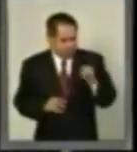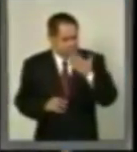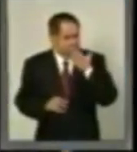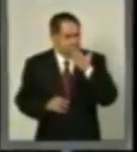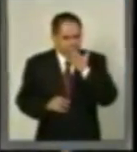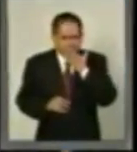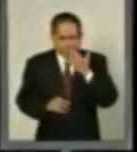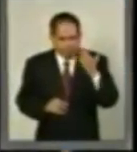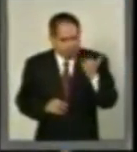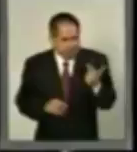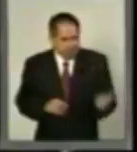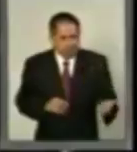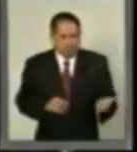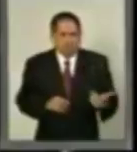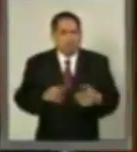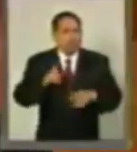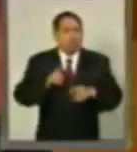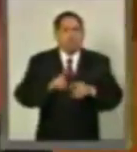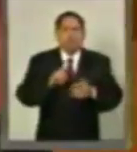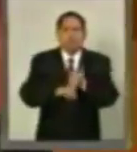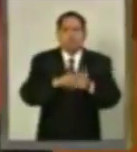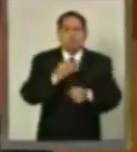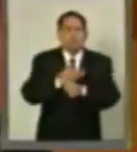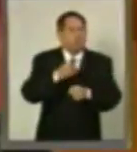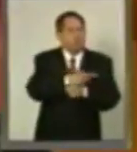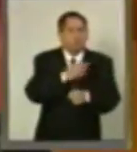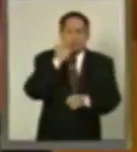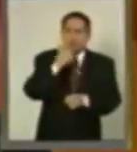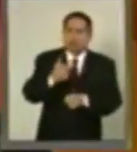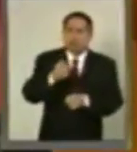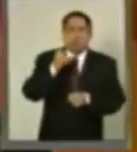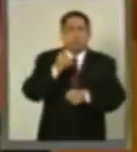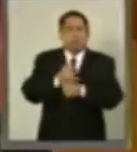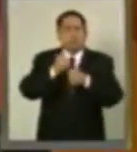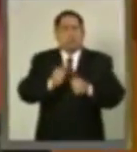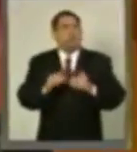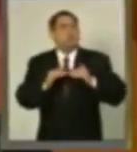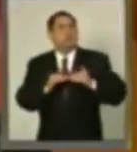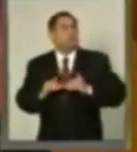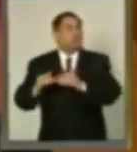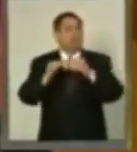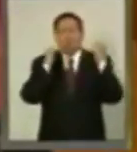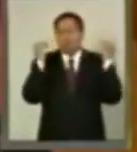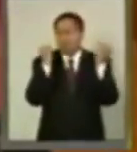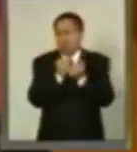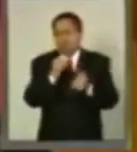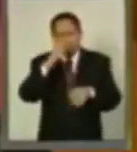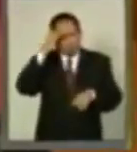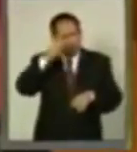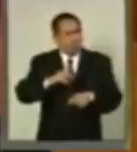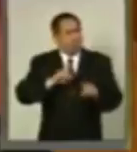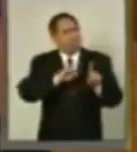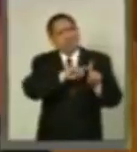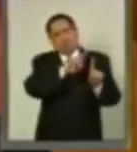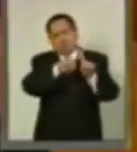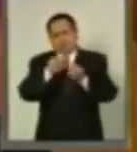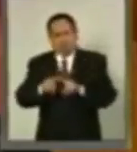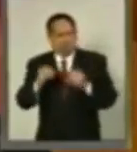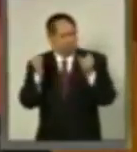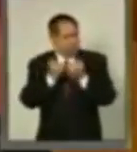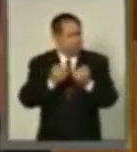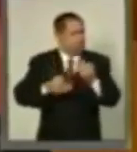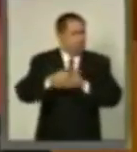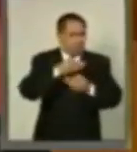ironía porque lo digo que hoy busca, ha logrado igualar la inseguridad y el crimen en todas las clases, en todos